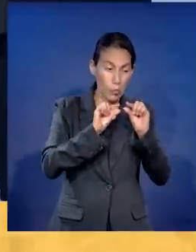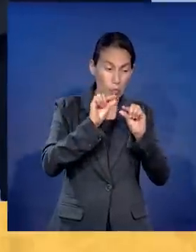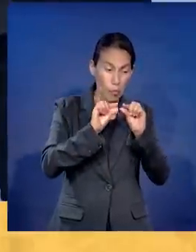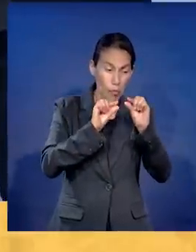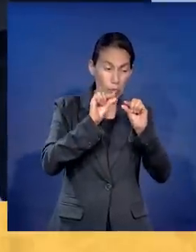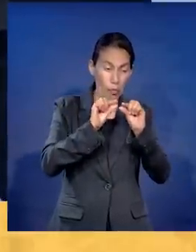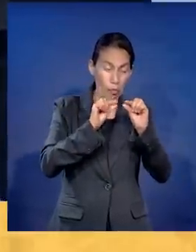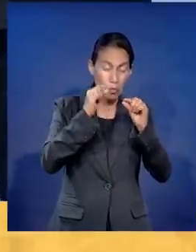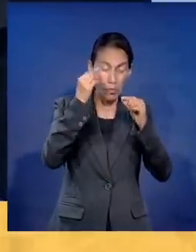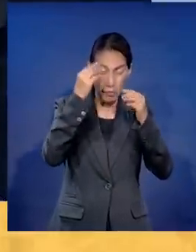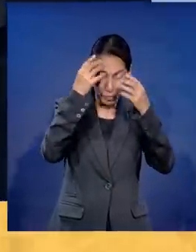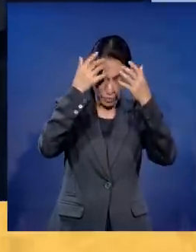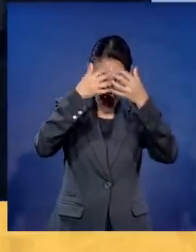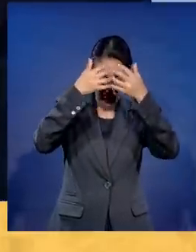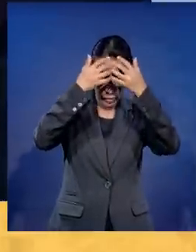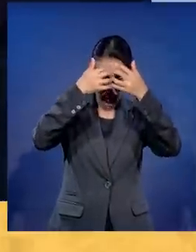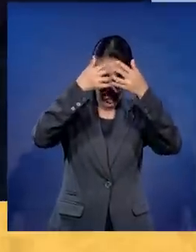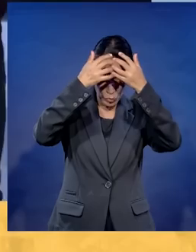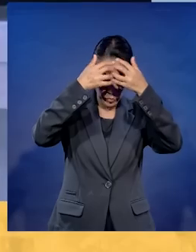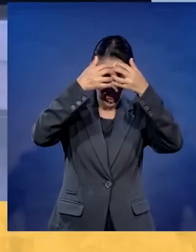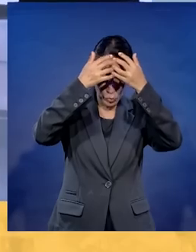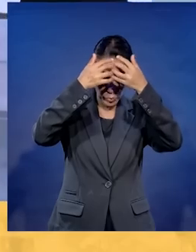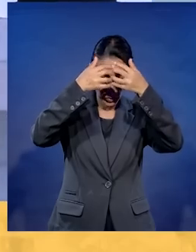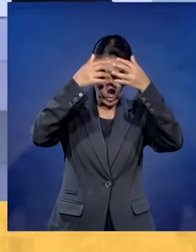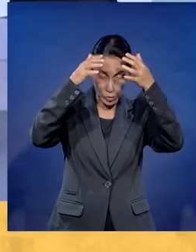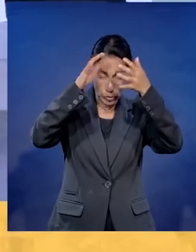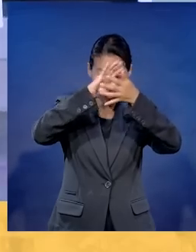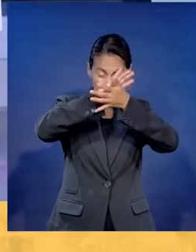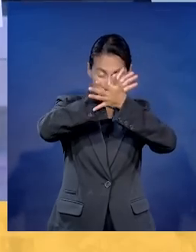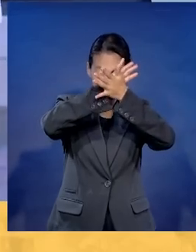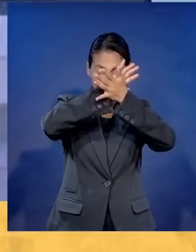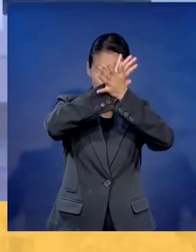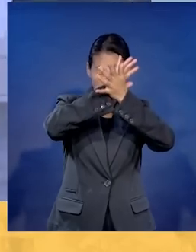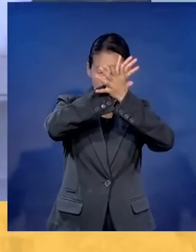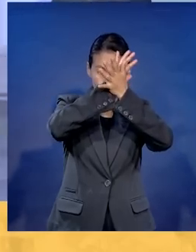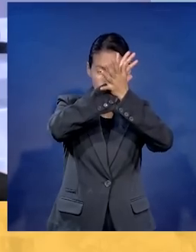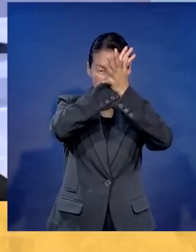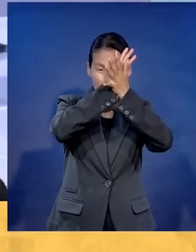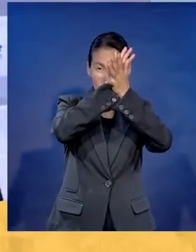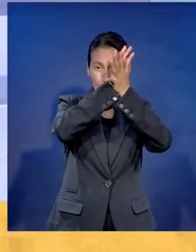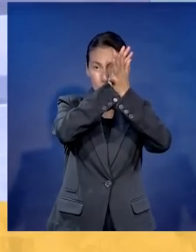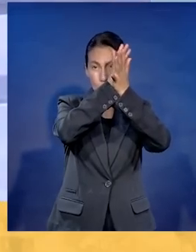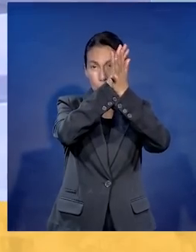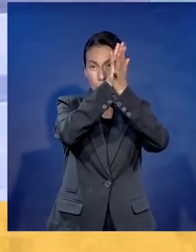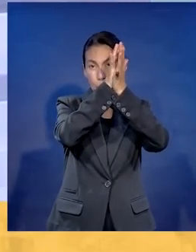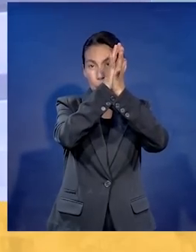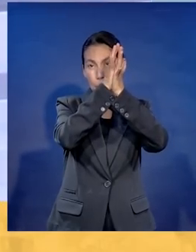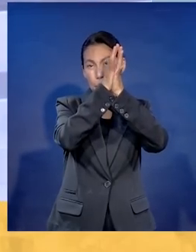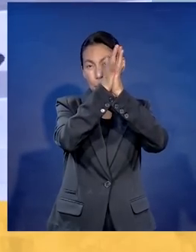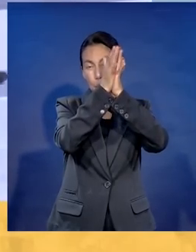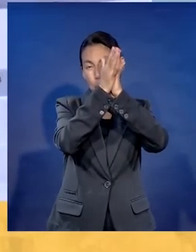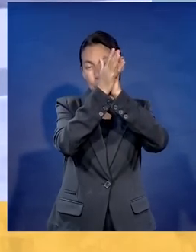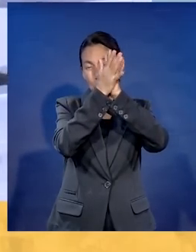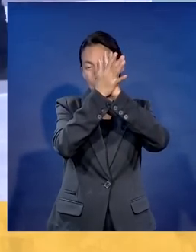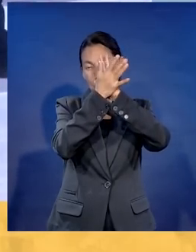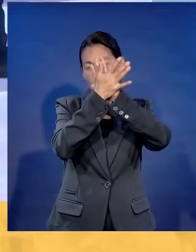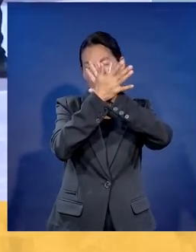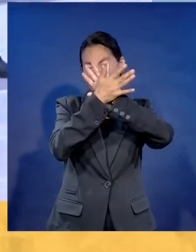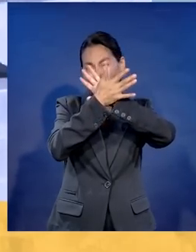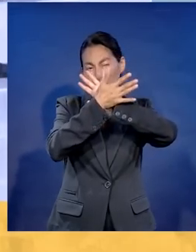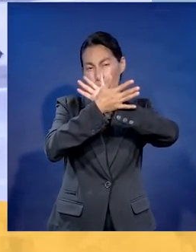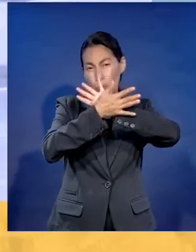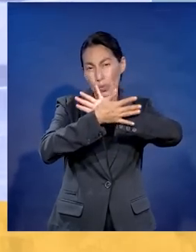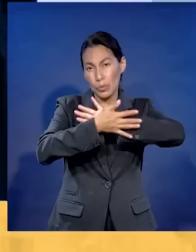corto según tú lo permitas va transformando la mente y la mente va cambiando y se va acomodando exactamente